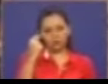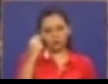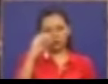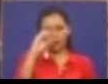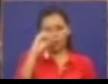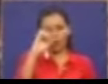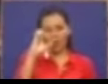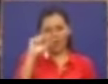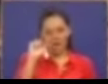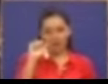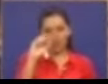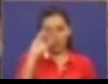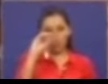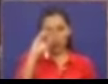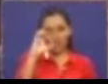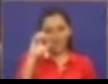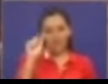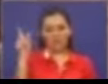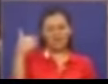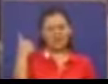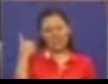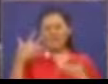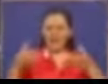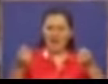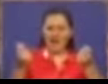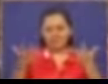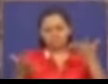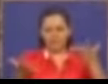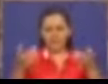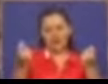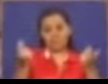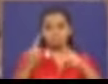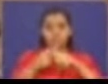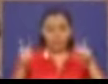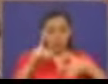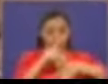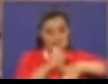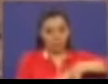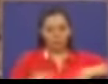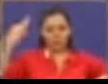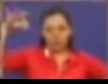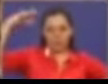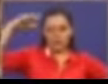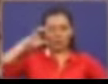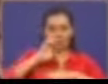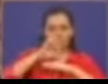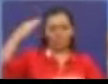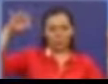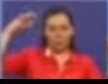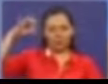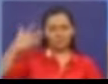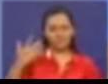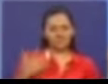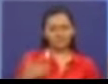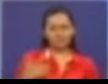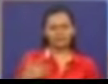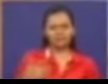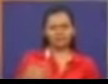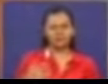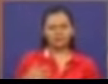Estados Americanos, OEA. La OEA, tiene un sistema similar, pero ningún país de la región lo tiene como nosotros lo tenemos ahora. Ya es cotidiano, compañeros. Antes